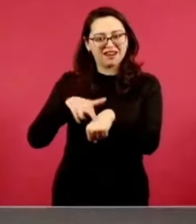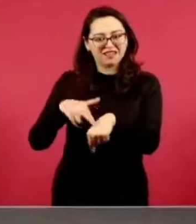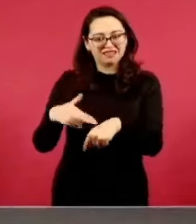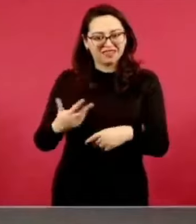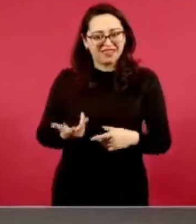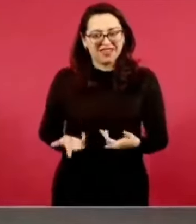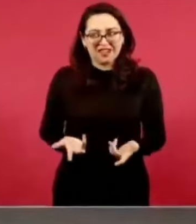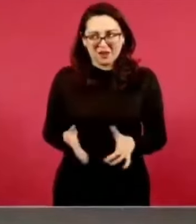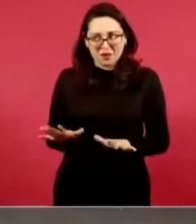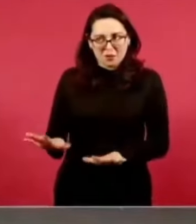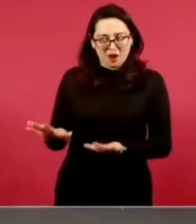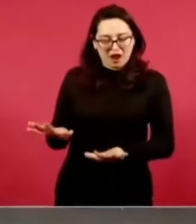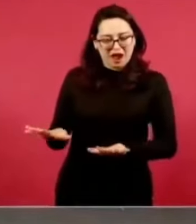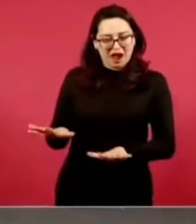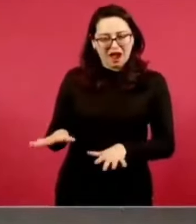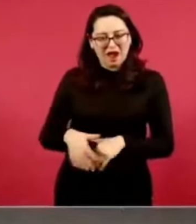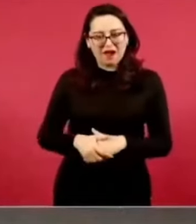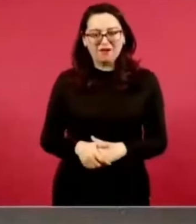donde